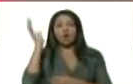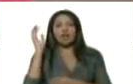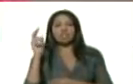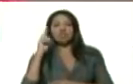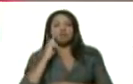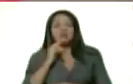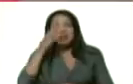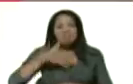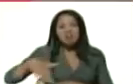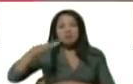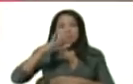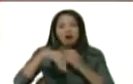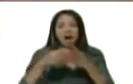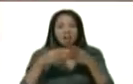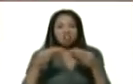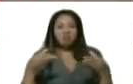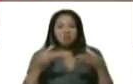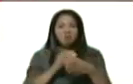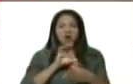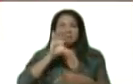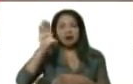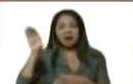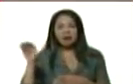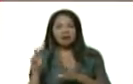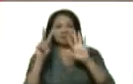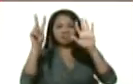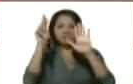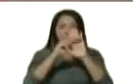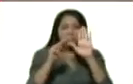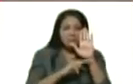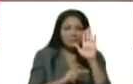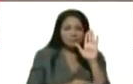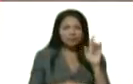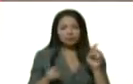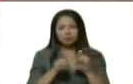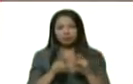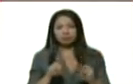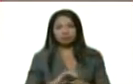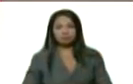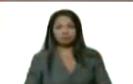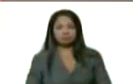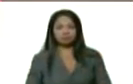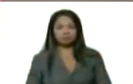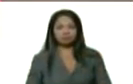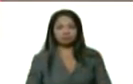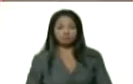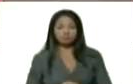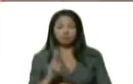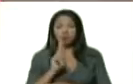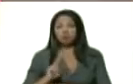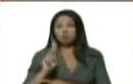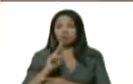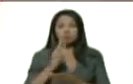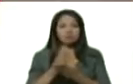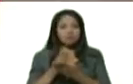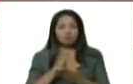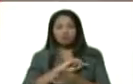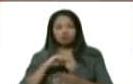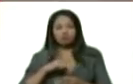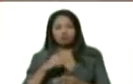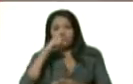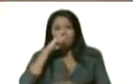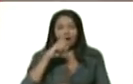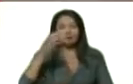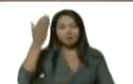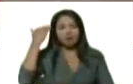Bolivariano del Pueblo, a todo el país las 7 líneas estratégicas, para que las utilicemos como hemos hecho años anteriores, pero